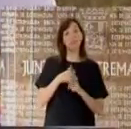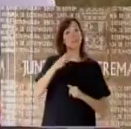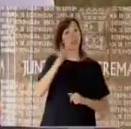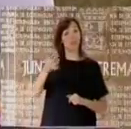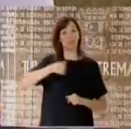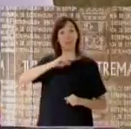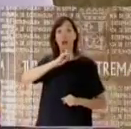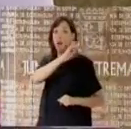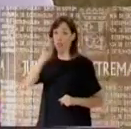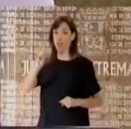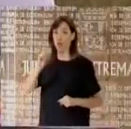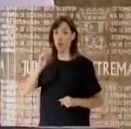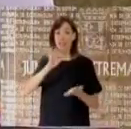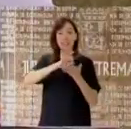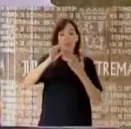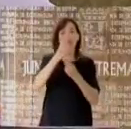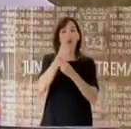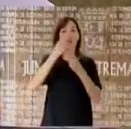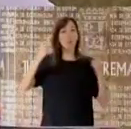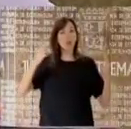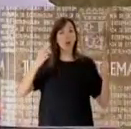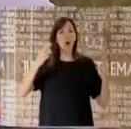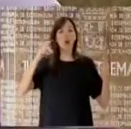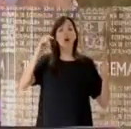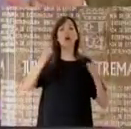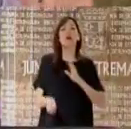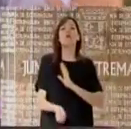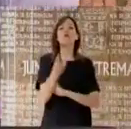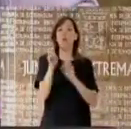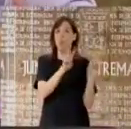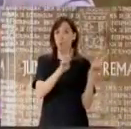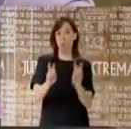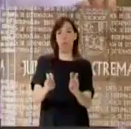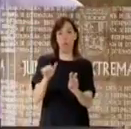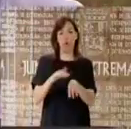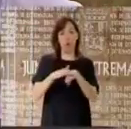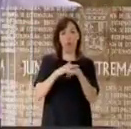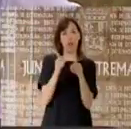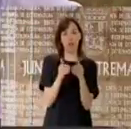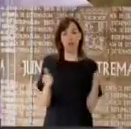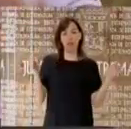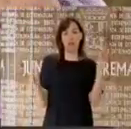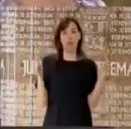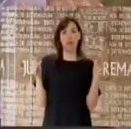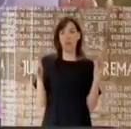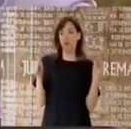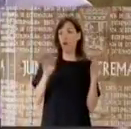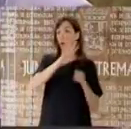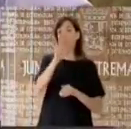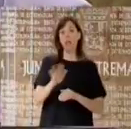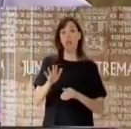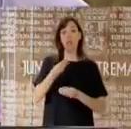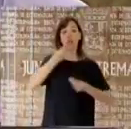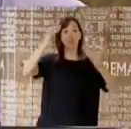las obligaciones de servicio público se ponen en esta legislatura, porque parece que aquí estamos hablando de obligaciones de servicio público de toda la vida